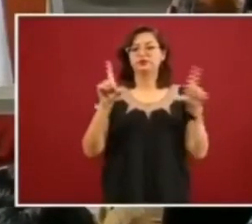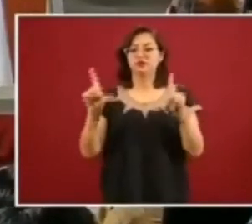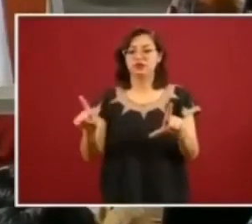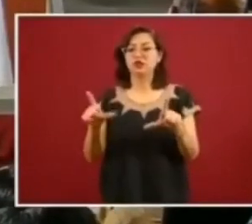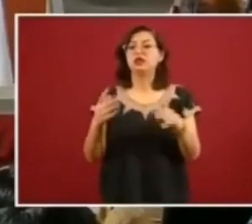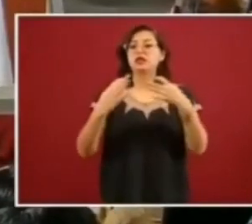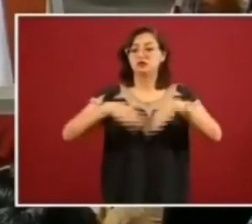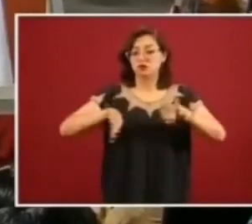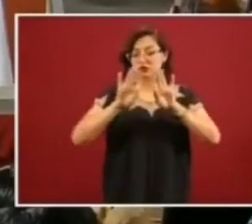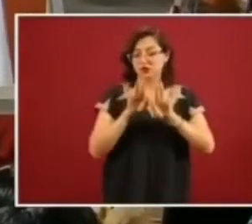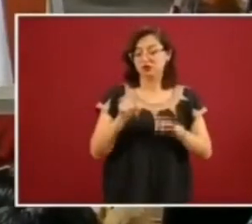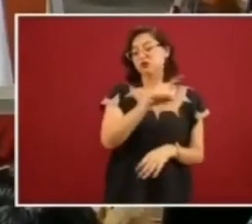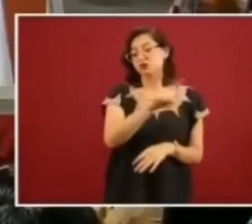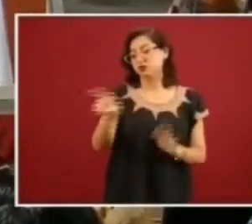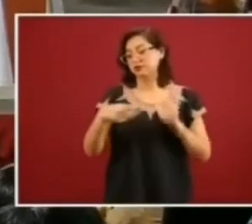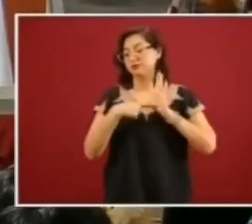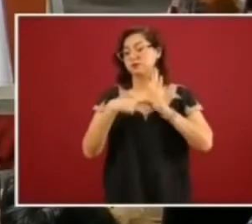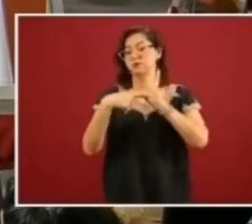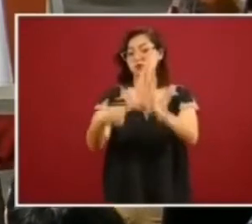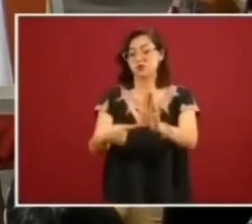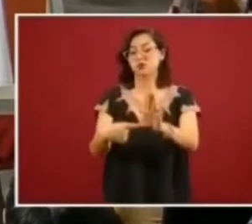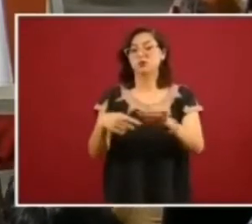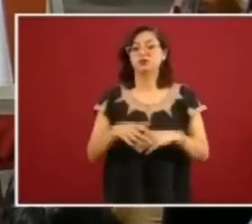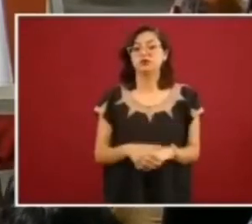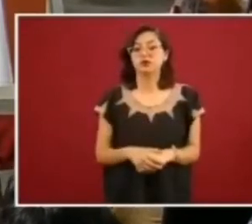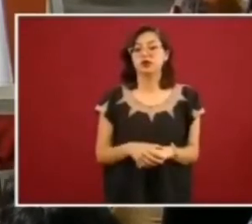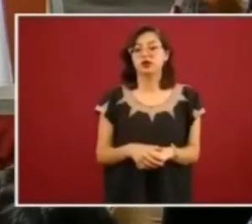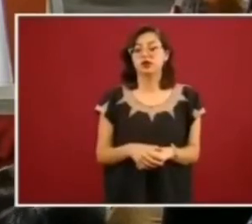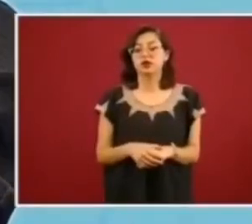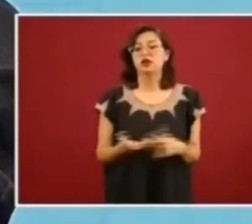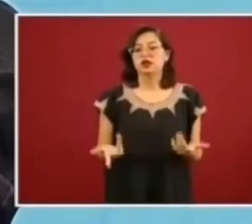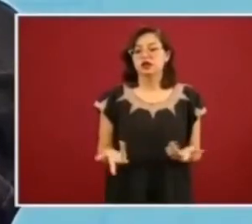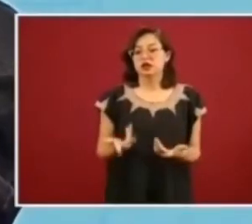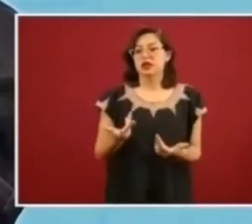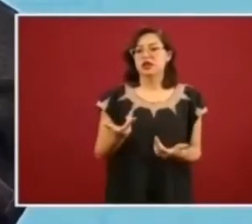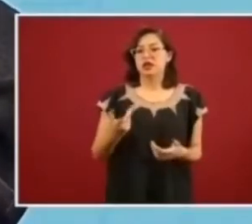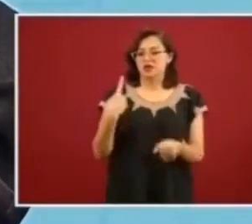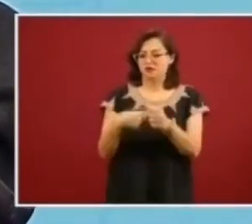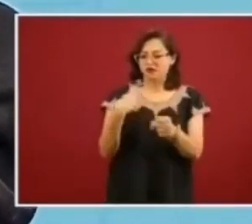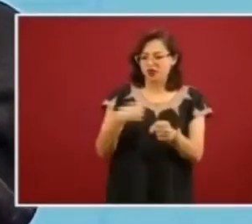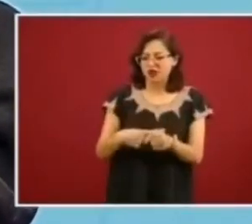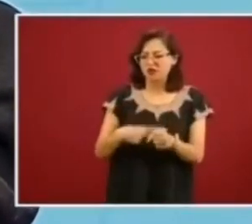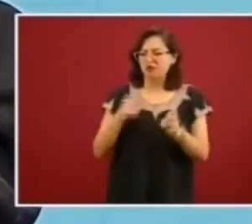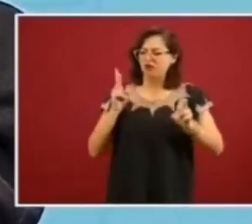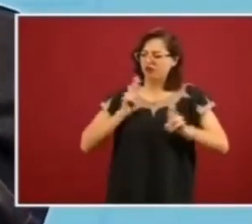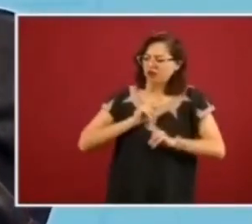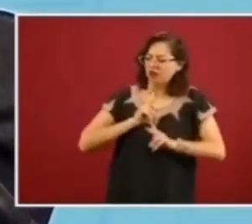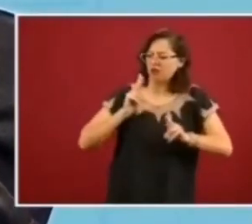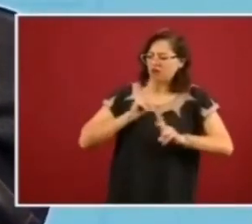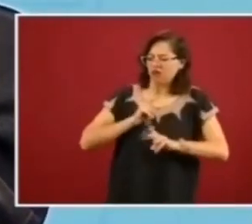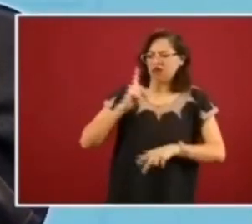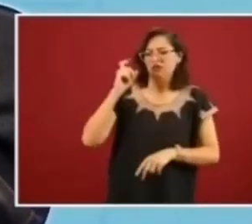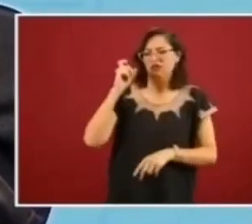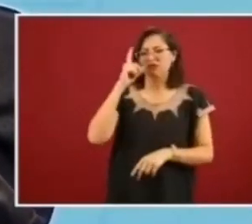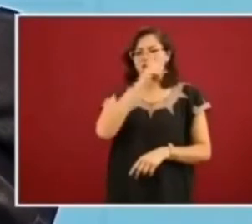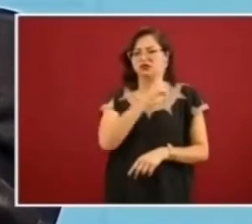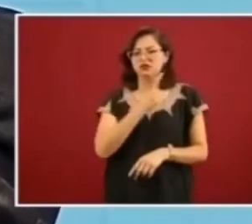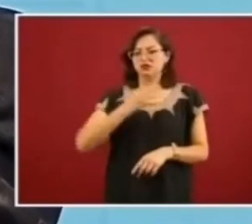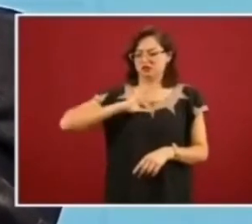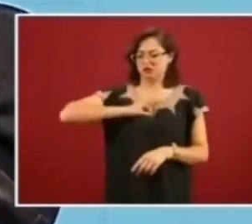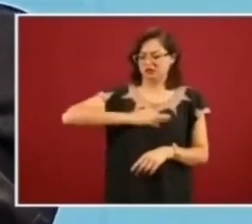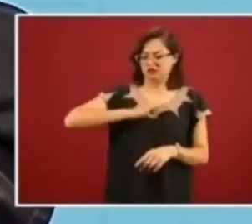ustedes conozcan, que es la contribución de distintos virus respiratorios a los casos tanto de enfermedad